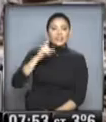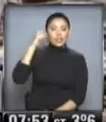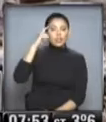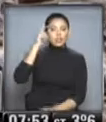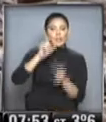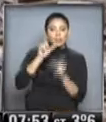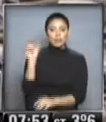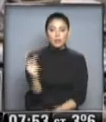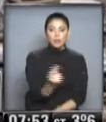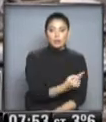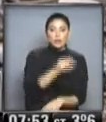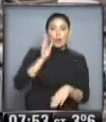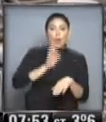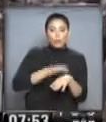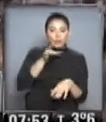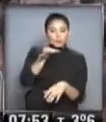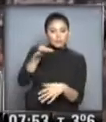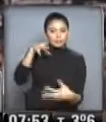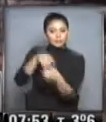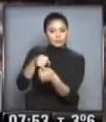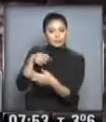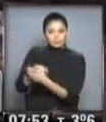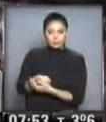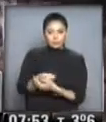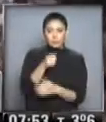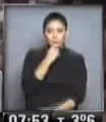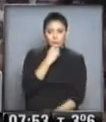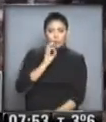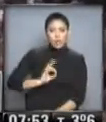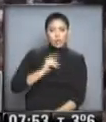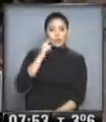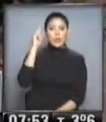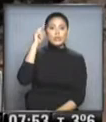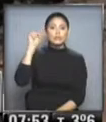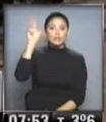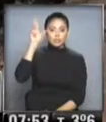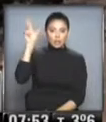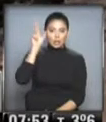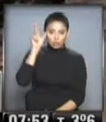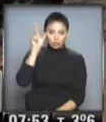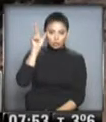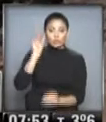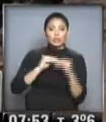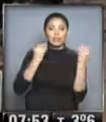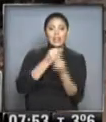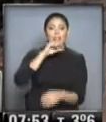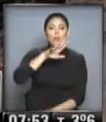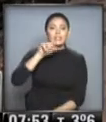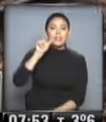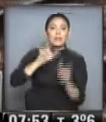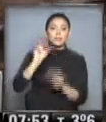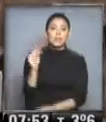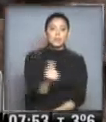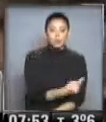perdieron la vida en distintos siniestros como lo ocurrido en 1988 que dejó 56 muertos